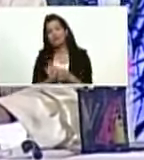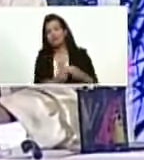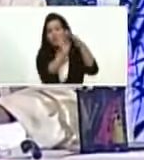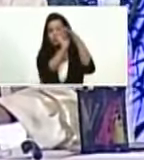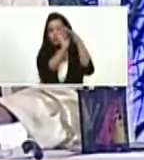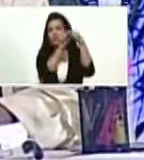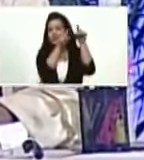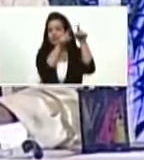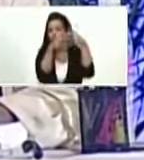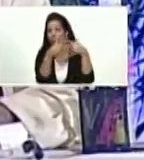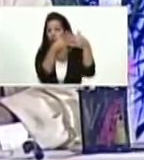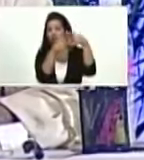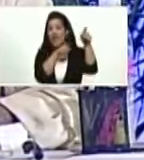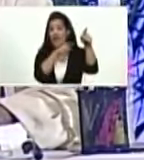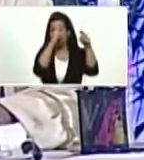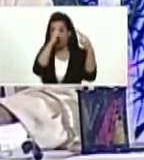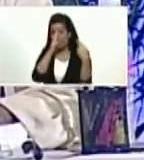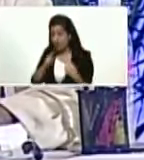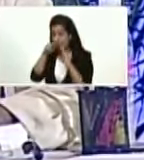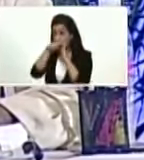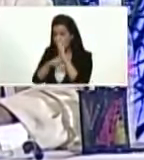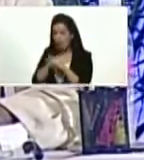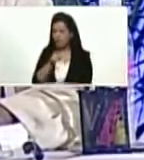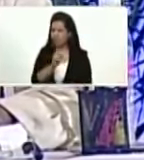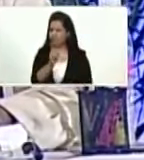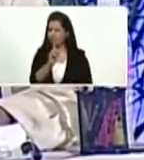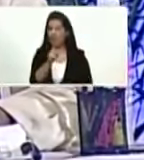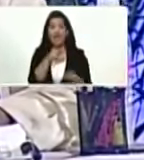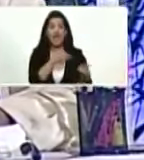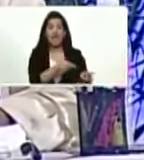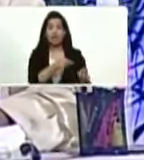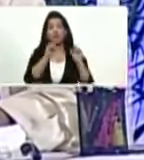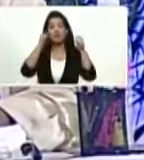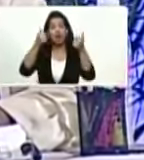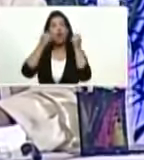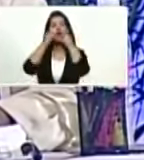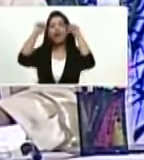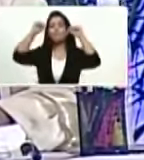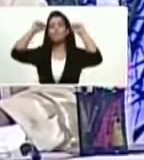juego. Mira lo que le hicieron a Evo, una campaña sucia.